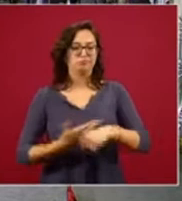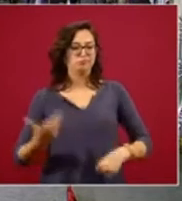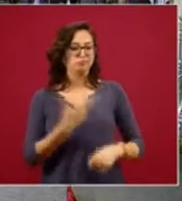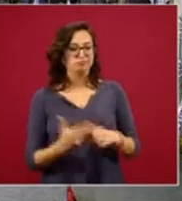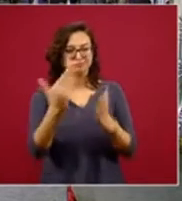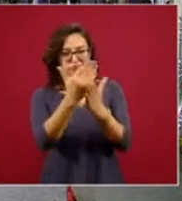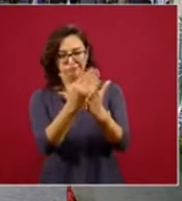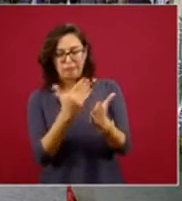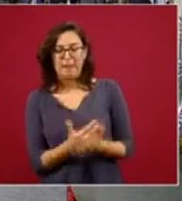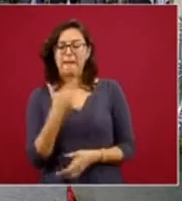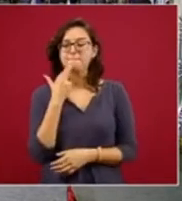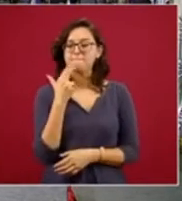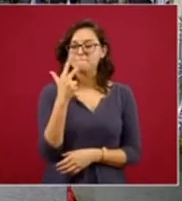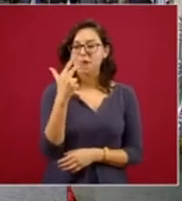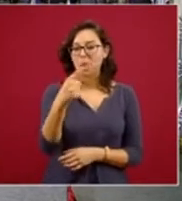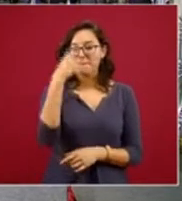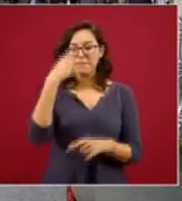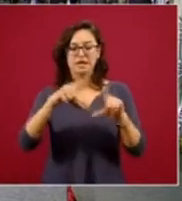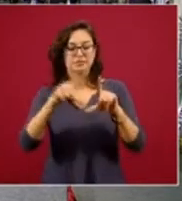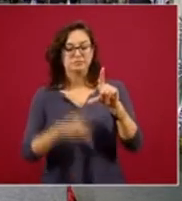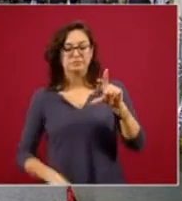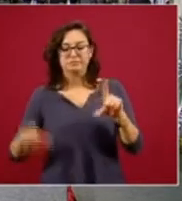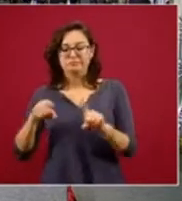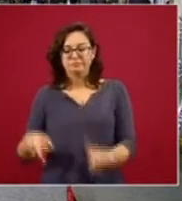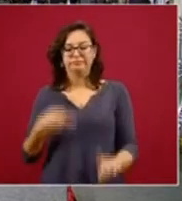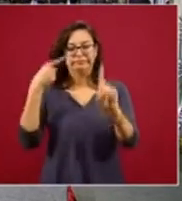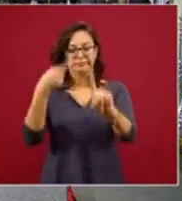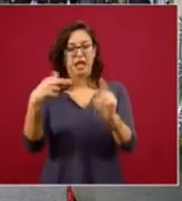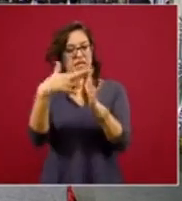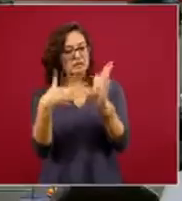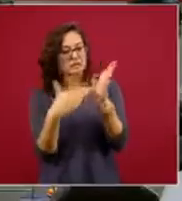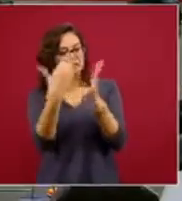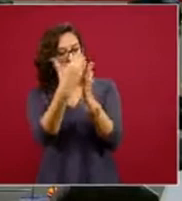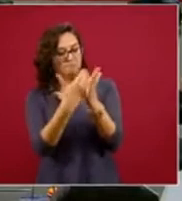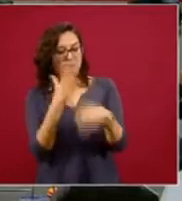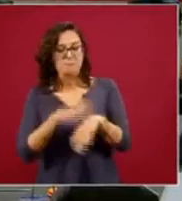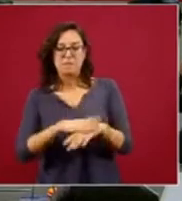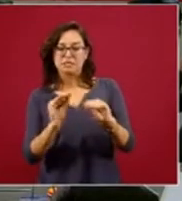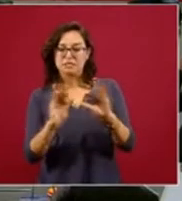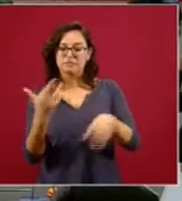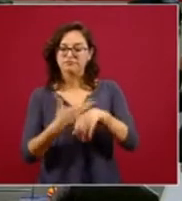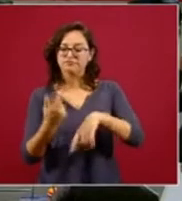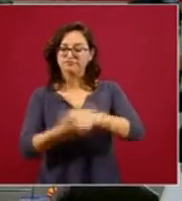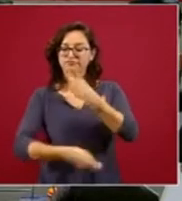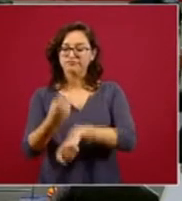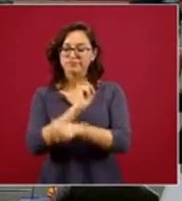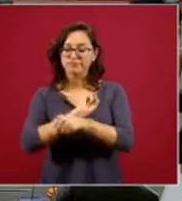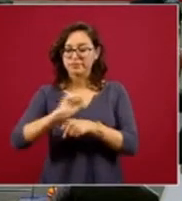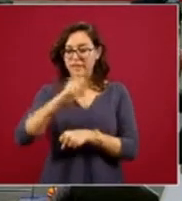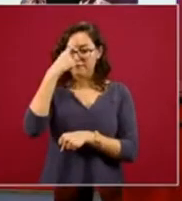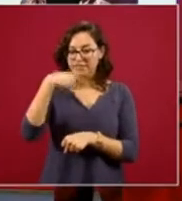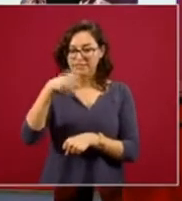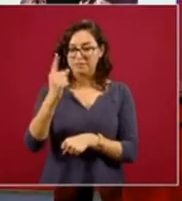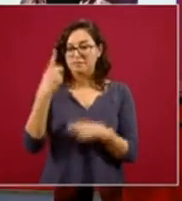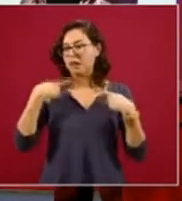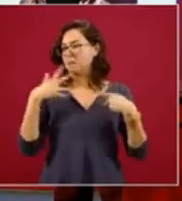el objetivo de construir un Estado que cuente con un marco regulatorio claro y con trámites simples para los ciudadanos y